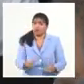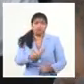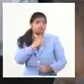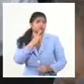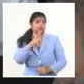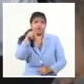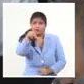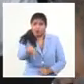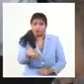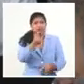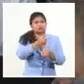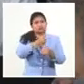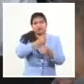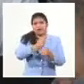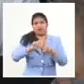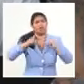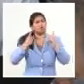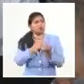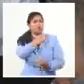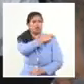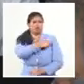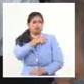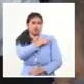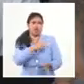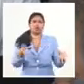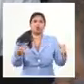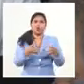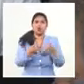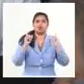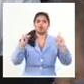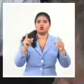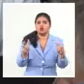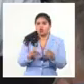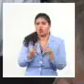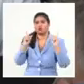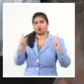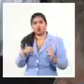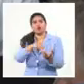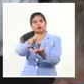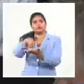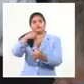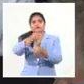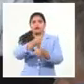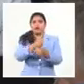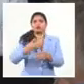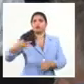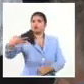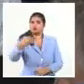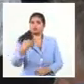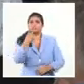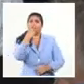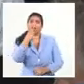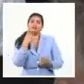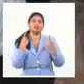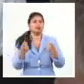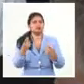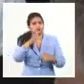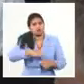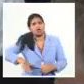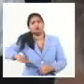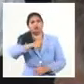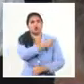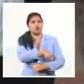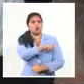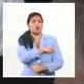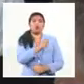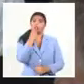cuadros del partido y del gobierno están de lleno en cada uno de los municipios y en los barrios atendiendo toda la insatisfacción que